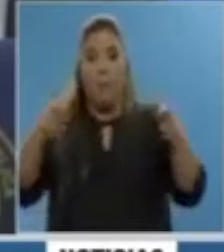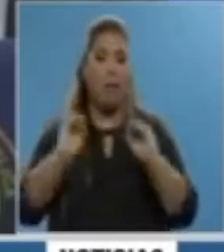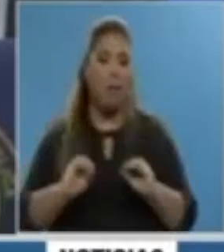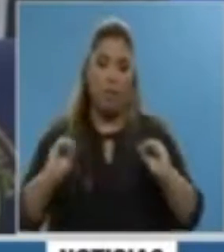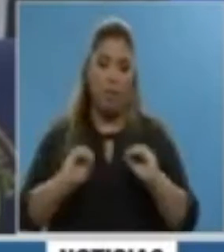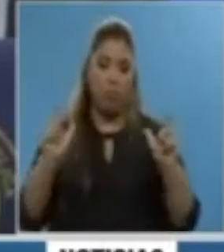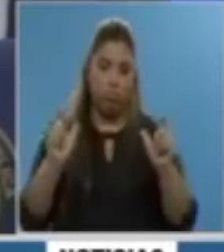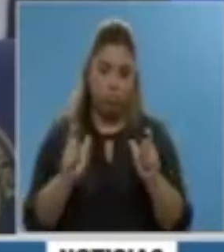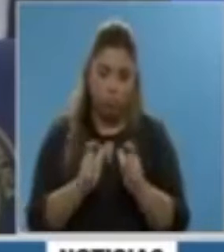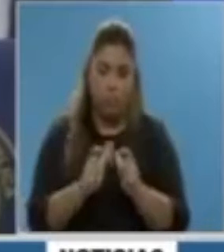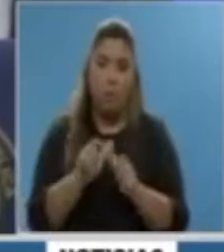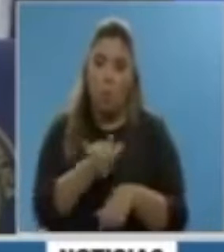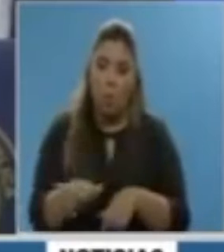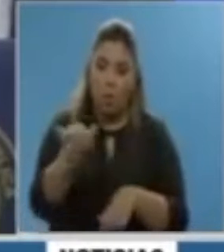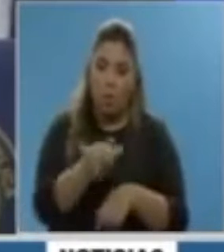contagio.